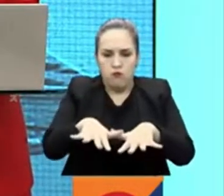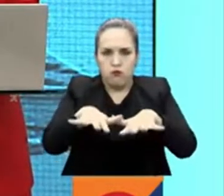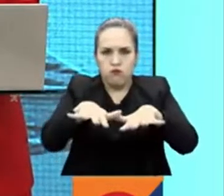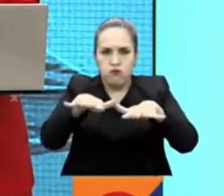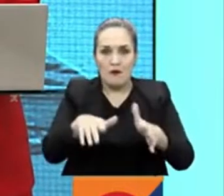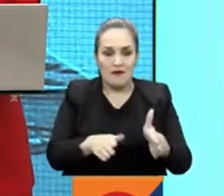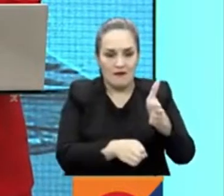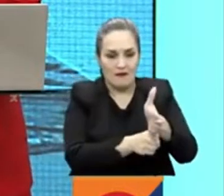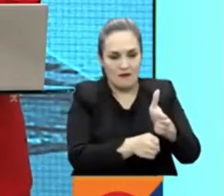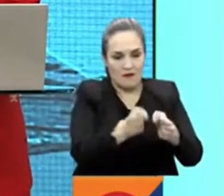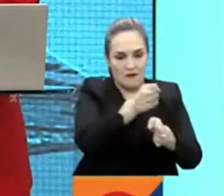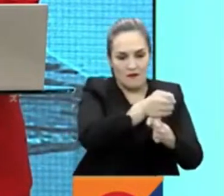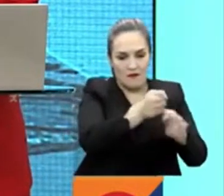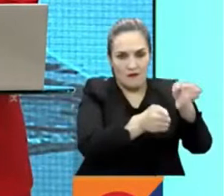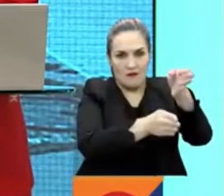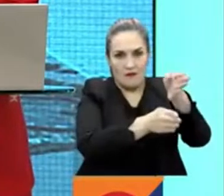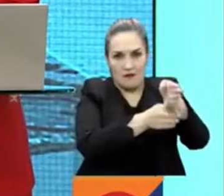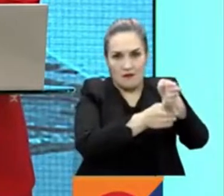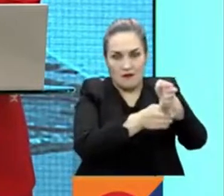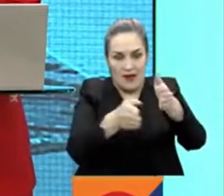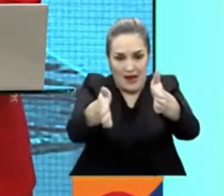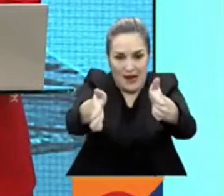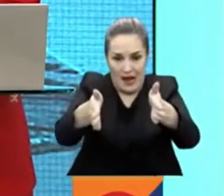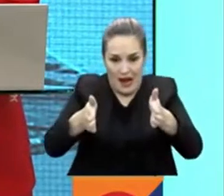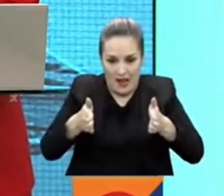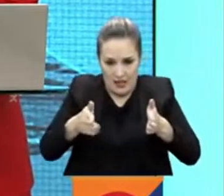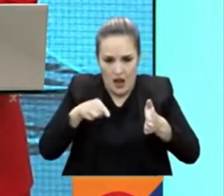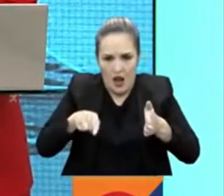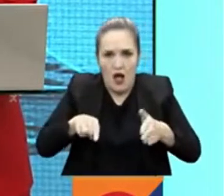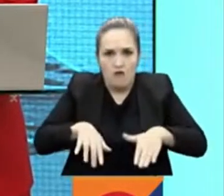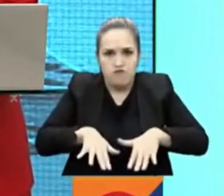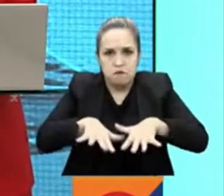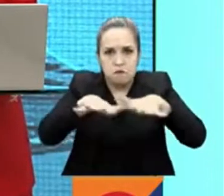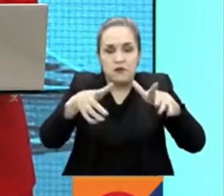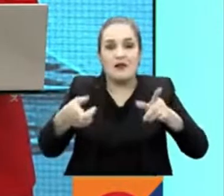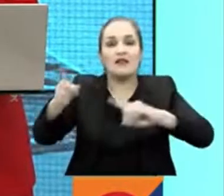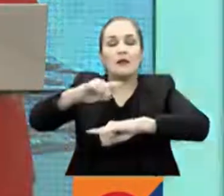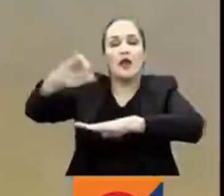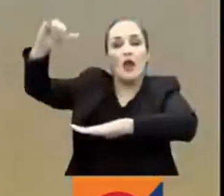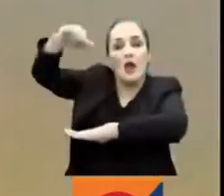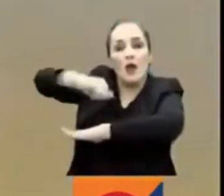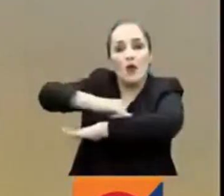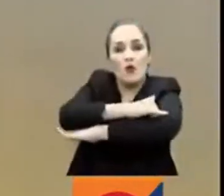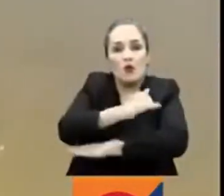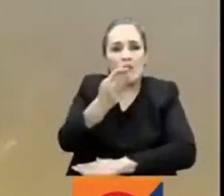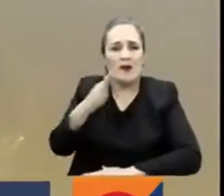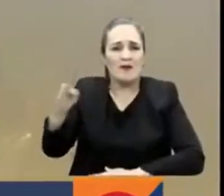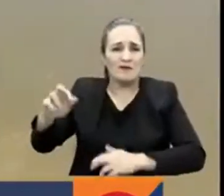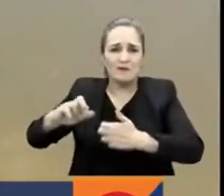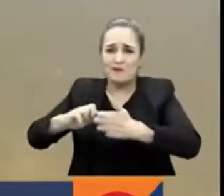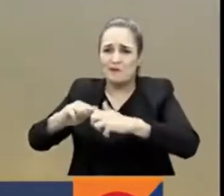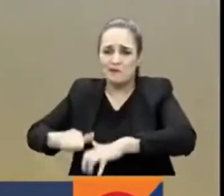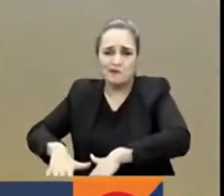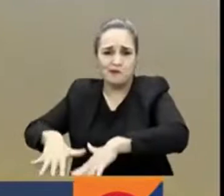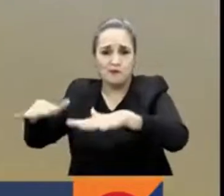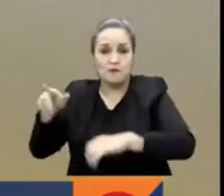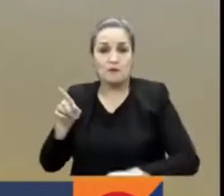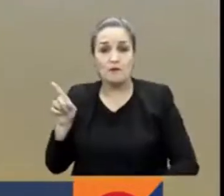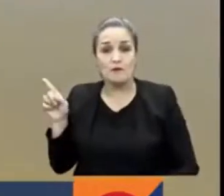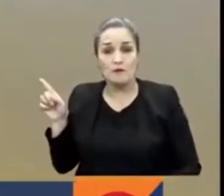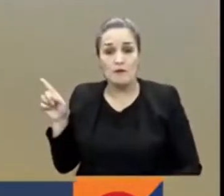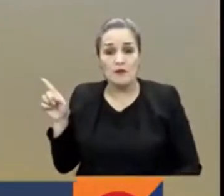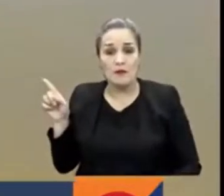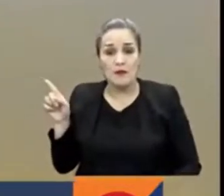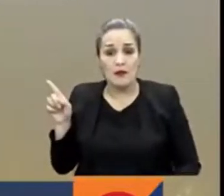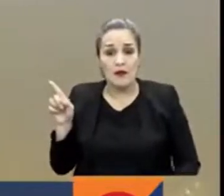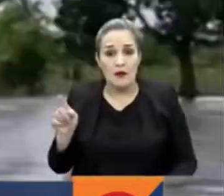lluvias también han provocado estragos en el aeropuerto Ernesto Cortizos de Barranquilla. En 7 metros, 62 centímetros, está